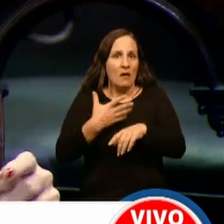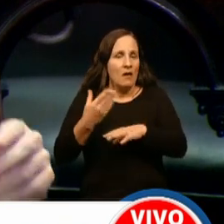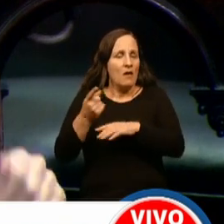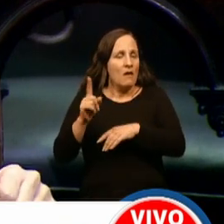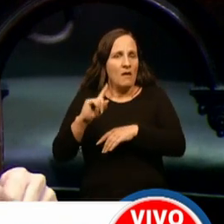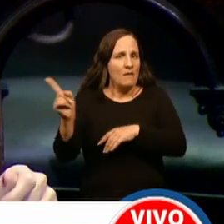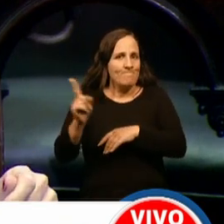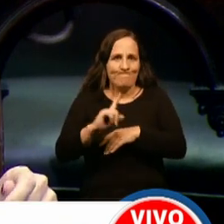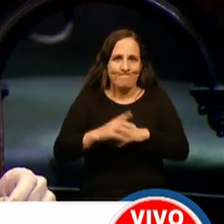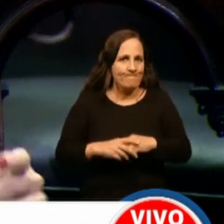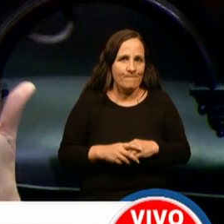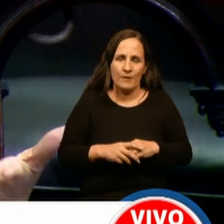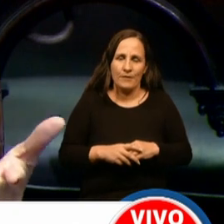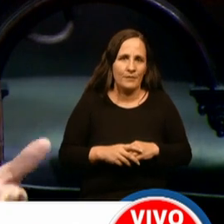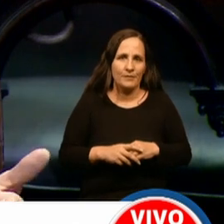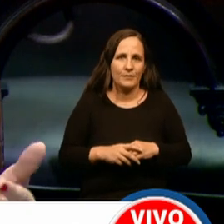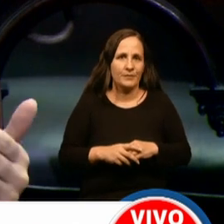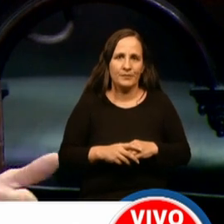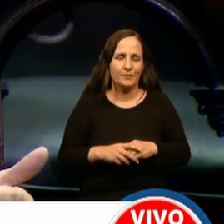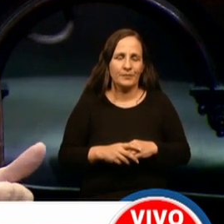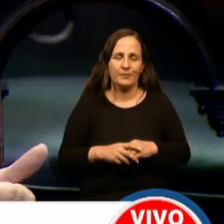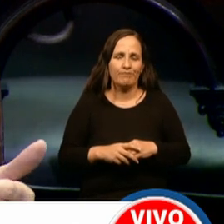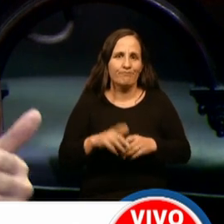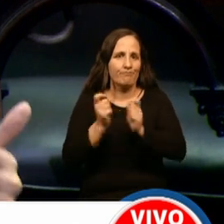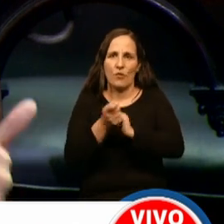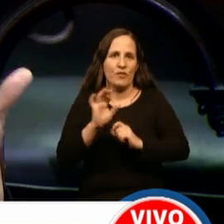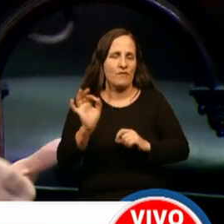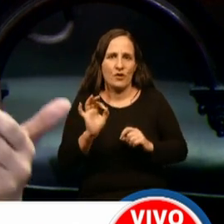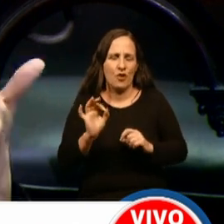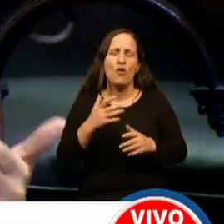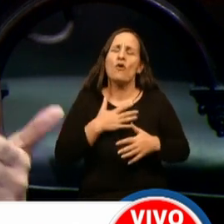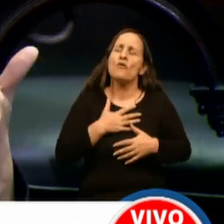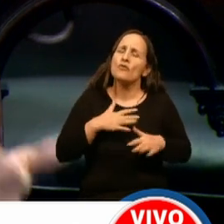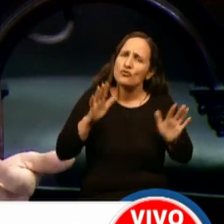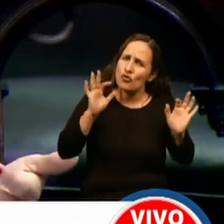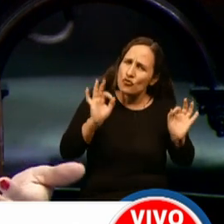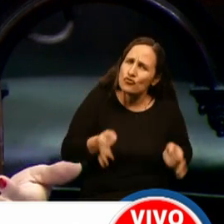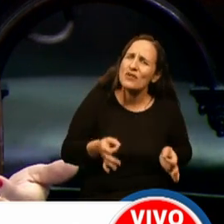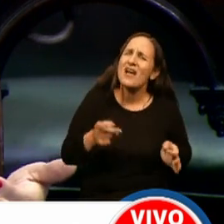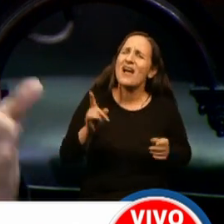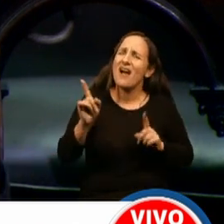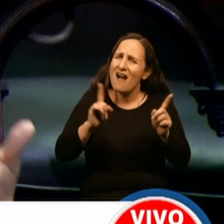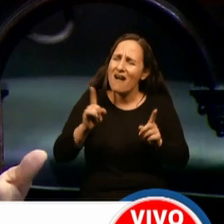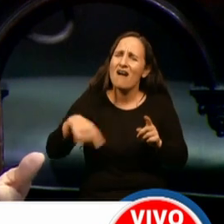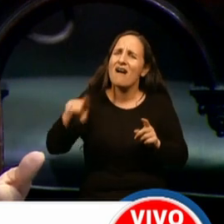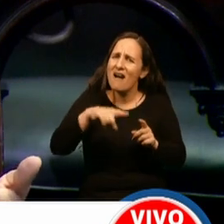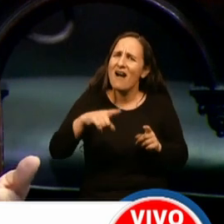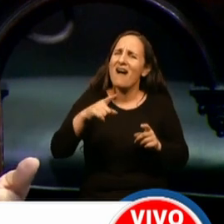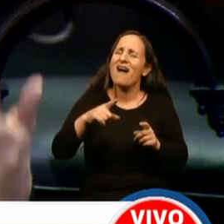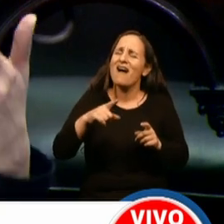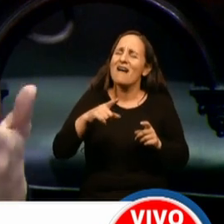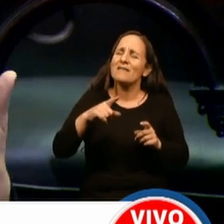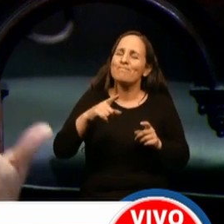no modificar esto aún que yo sé que muchos saben y comparten que esta ley